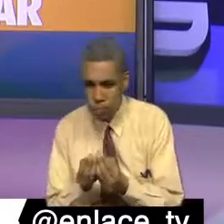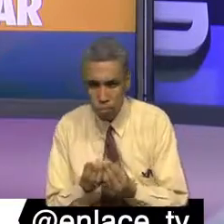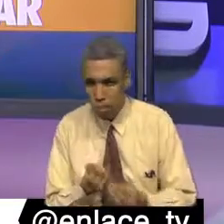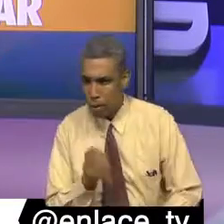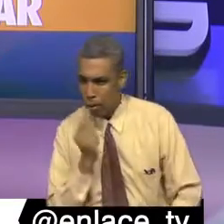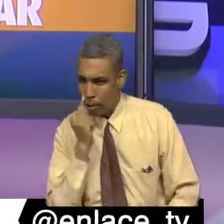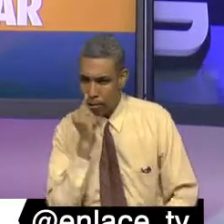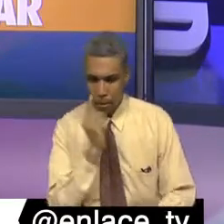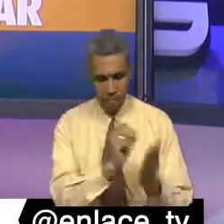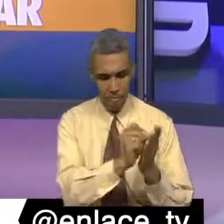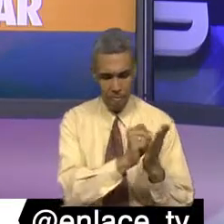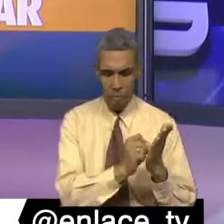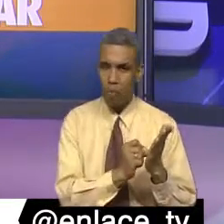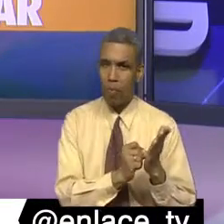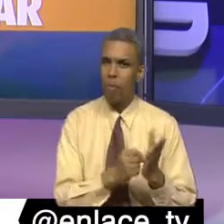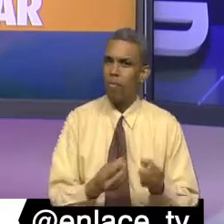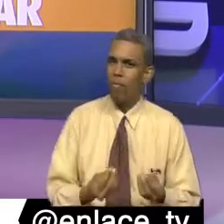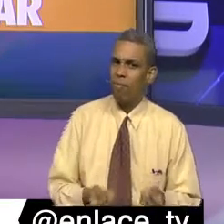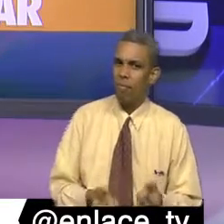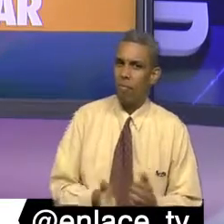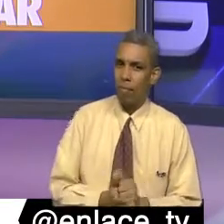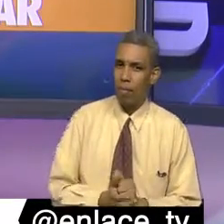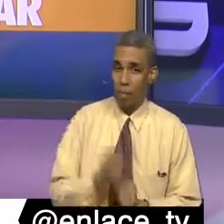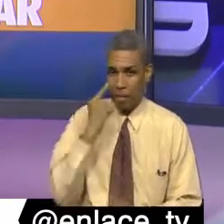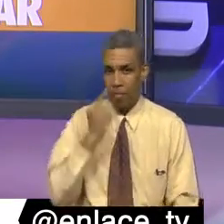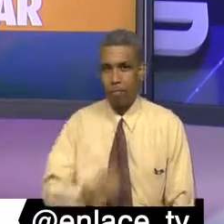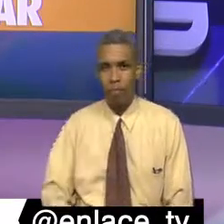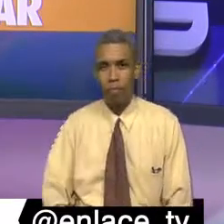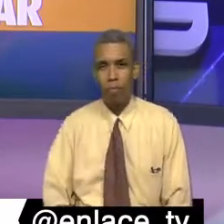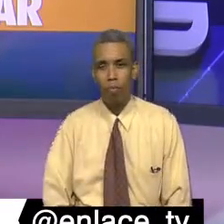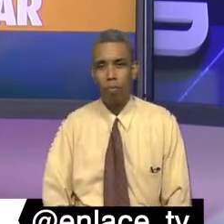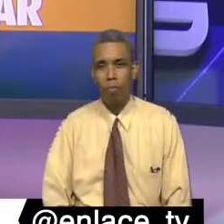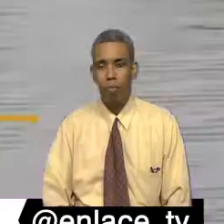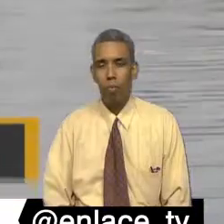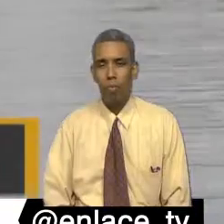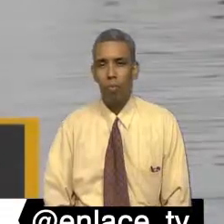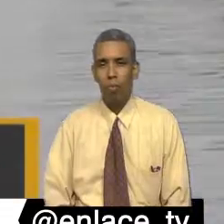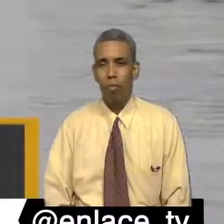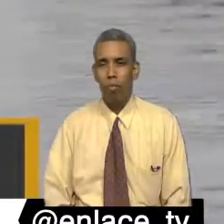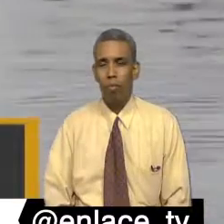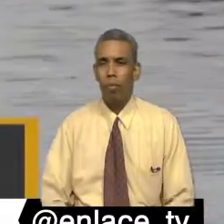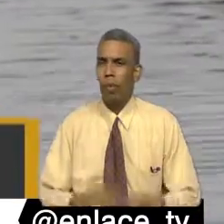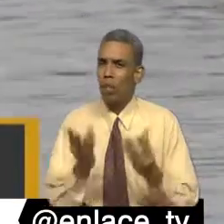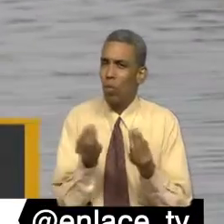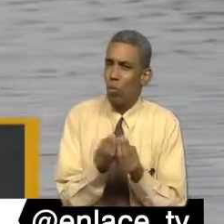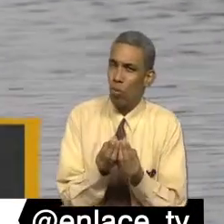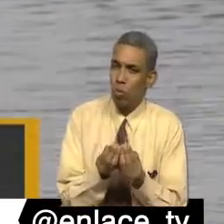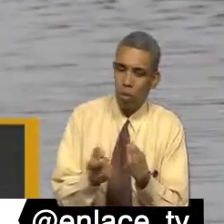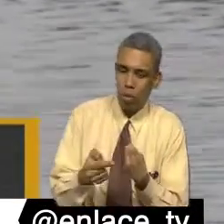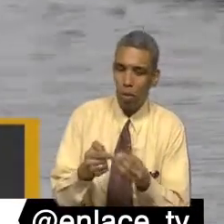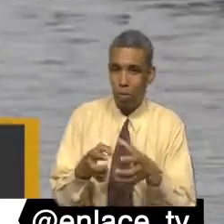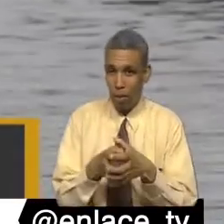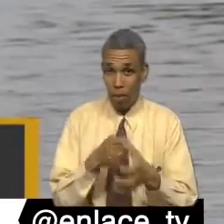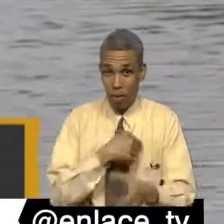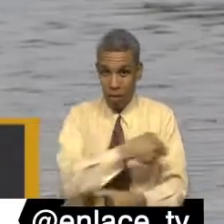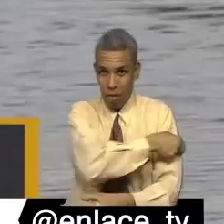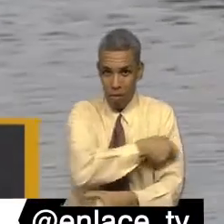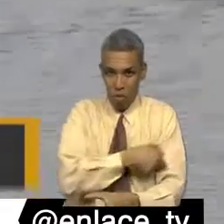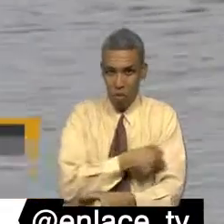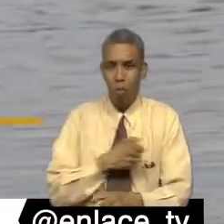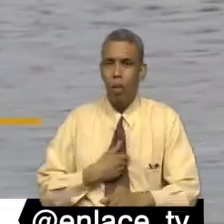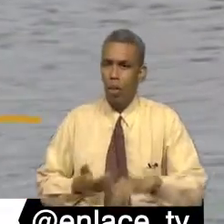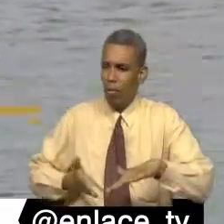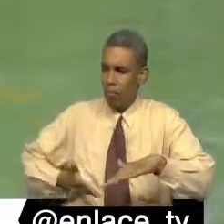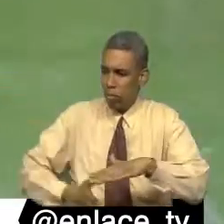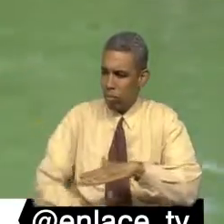puntos donde se adelanta pesca ilegal en este espejo de agua. Integrantes de la comisión conformada por la Autoridad Nacional de Acuicultura